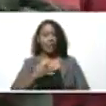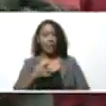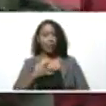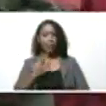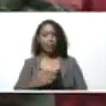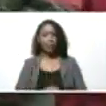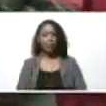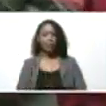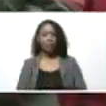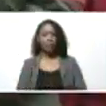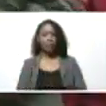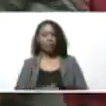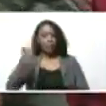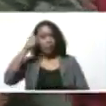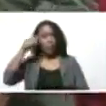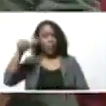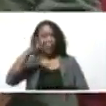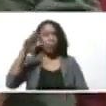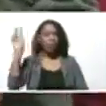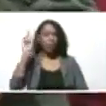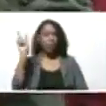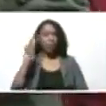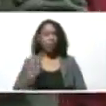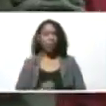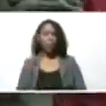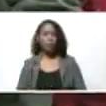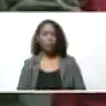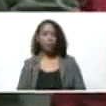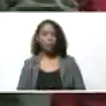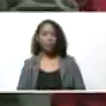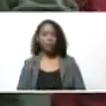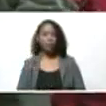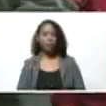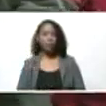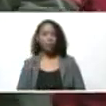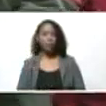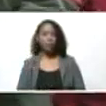sentimiento del pueblo de Venezuela.